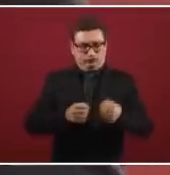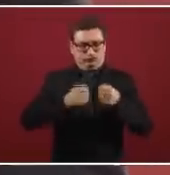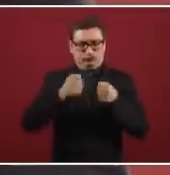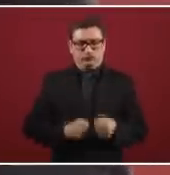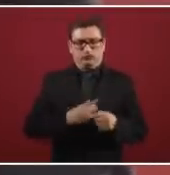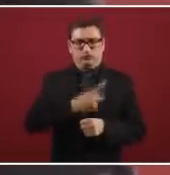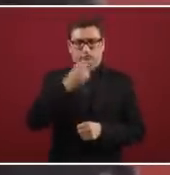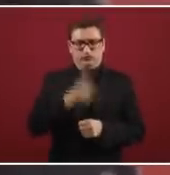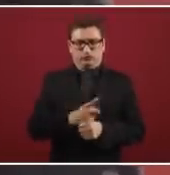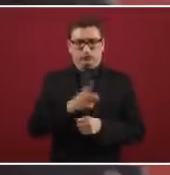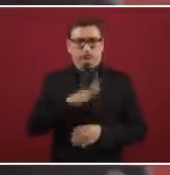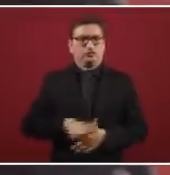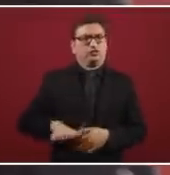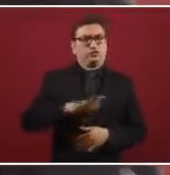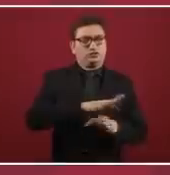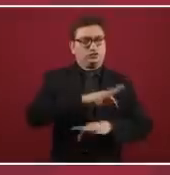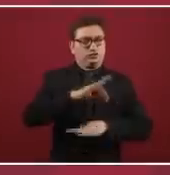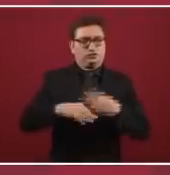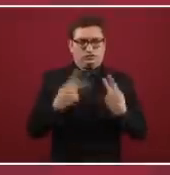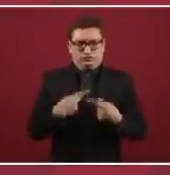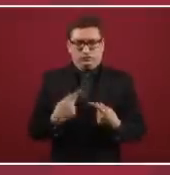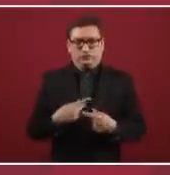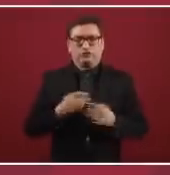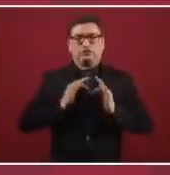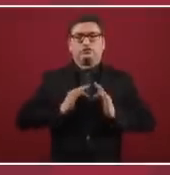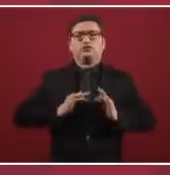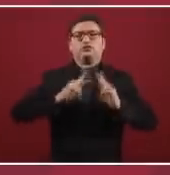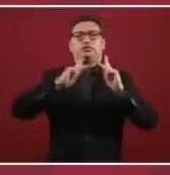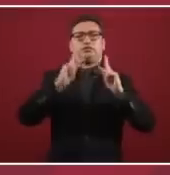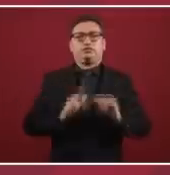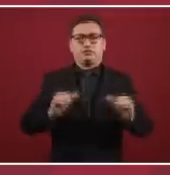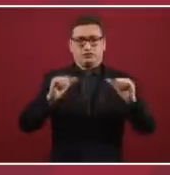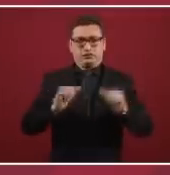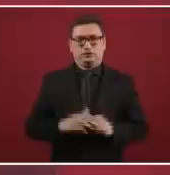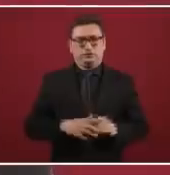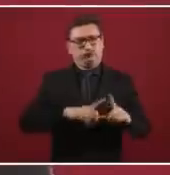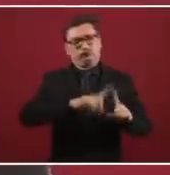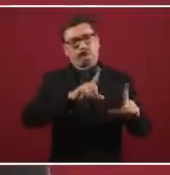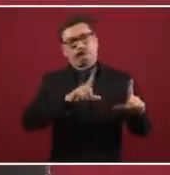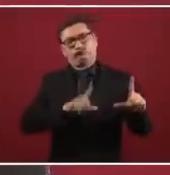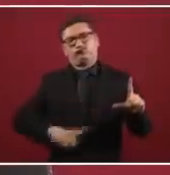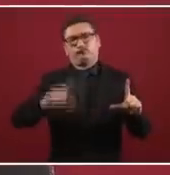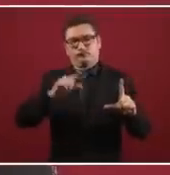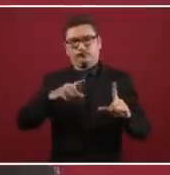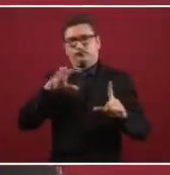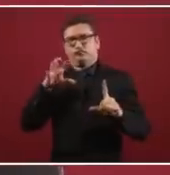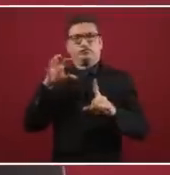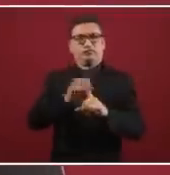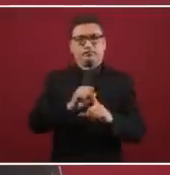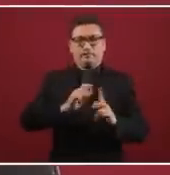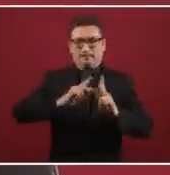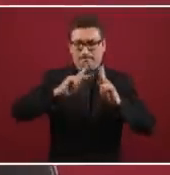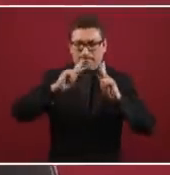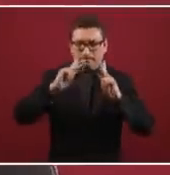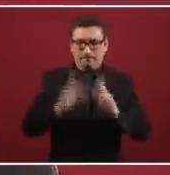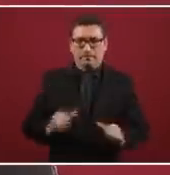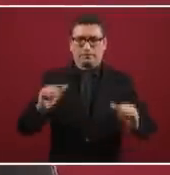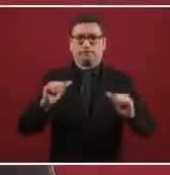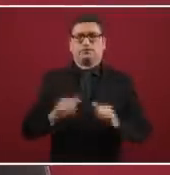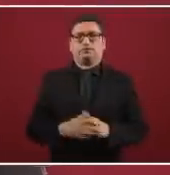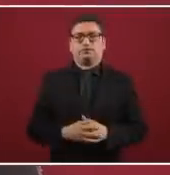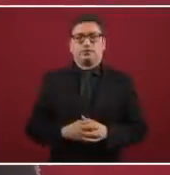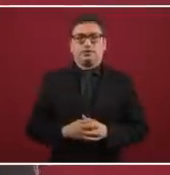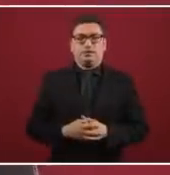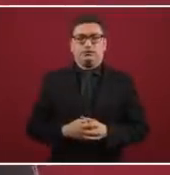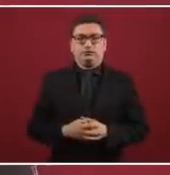pública, la paz en el país, conseguir la paz. Es la